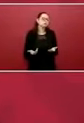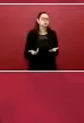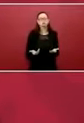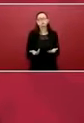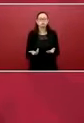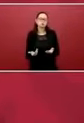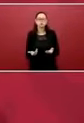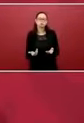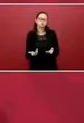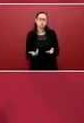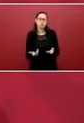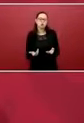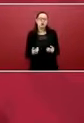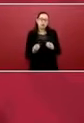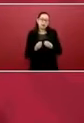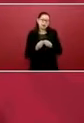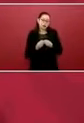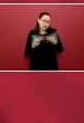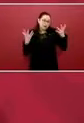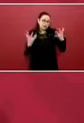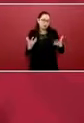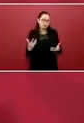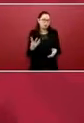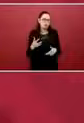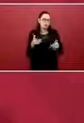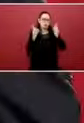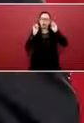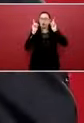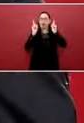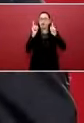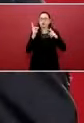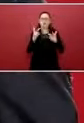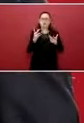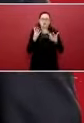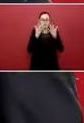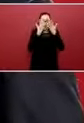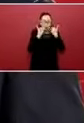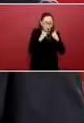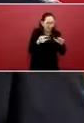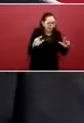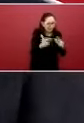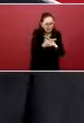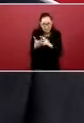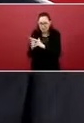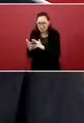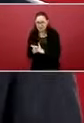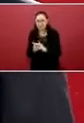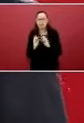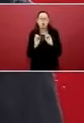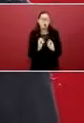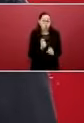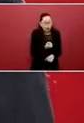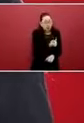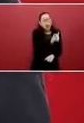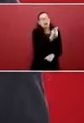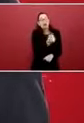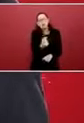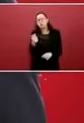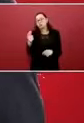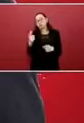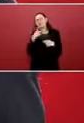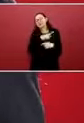deberíamos de no tener homicidios, o muy pocos. Hay lugares en donde